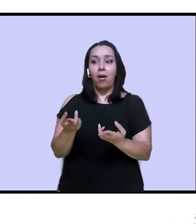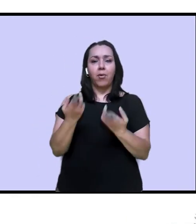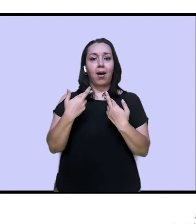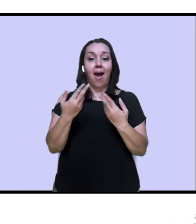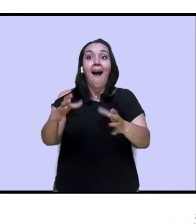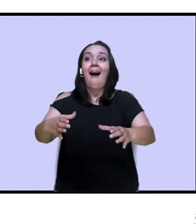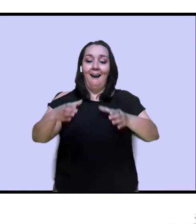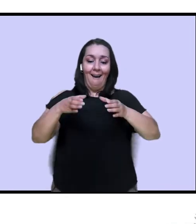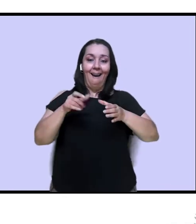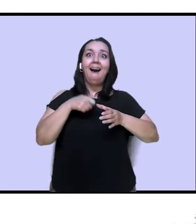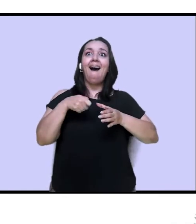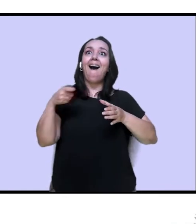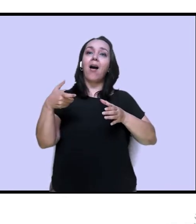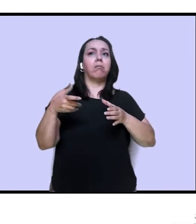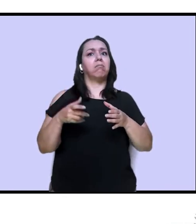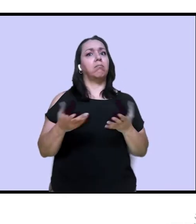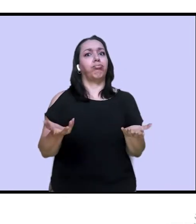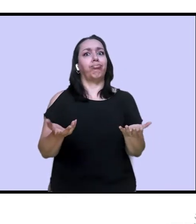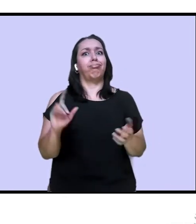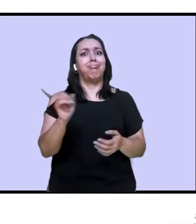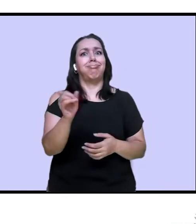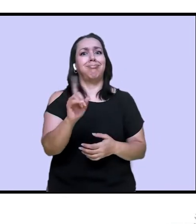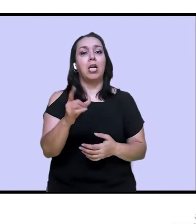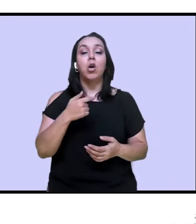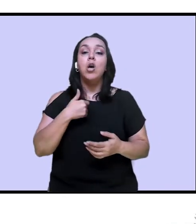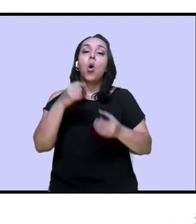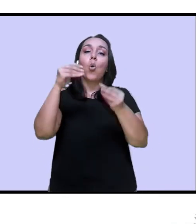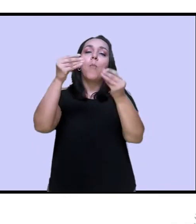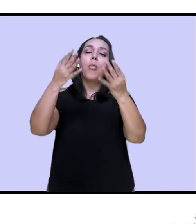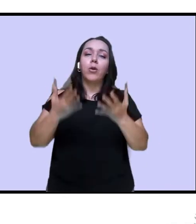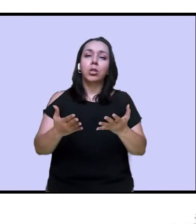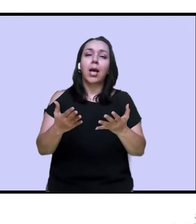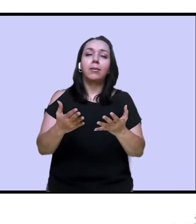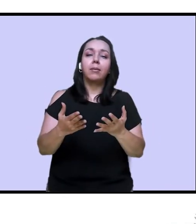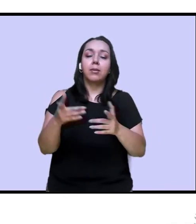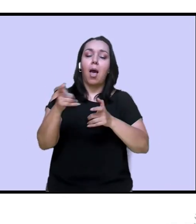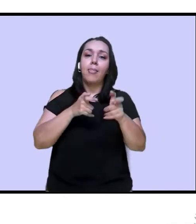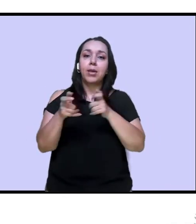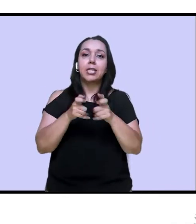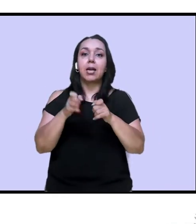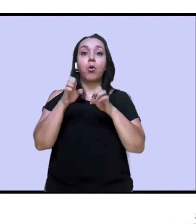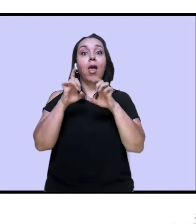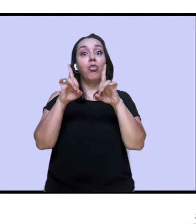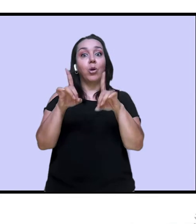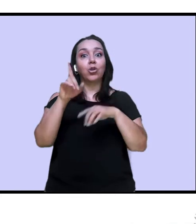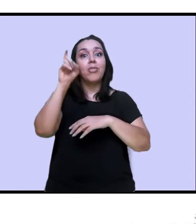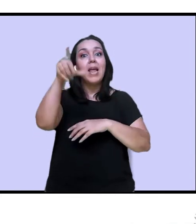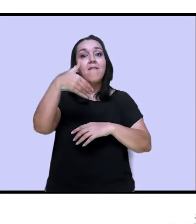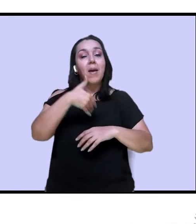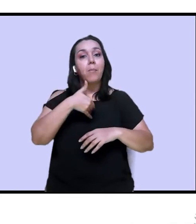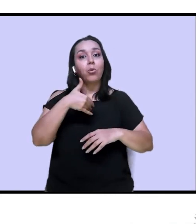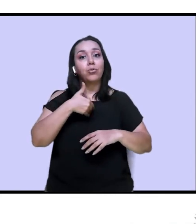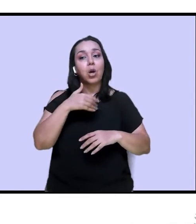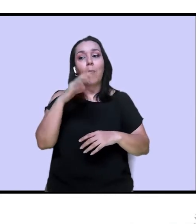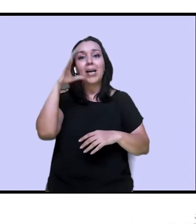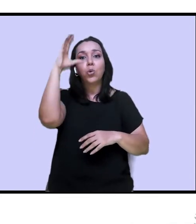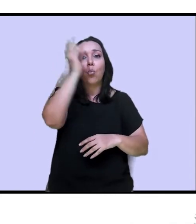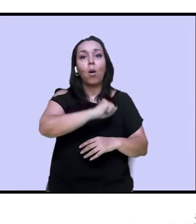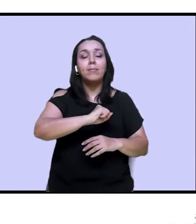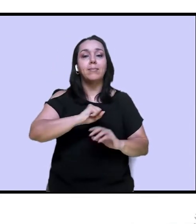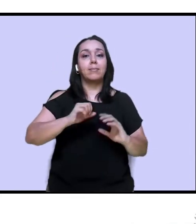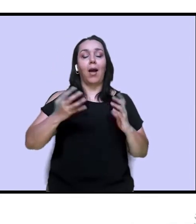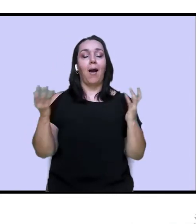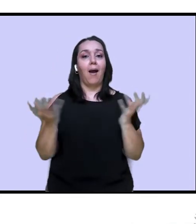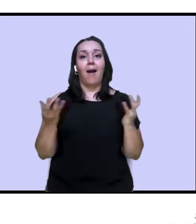a la suya. Entonces nosotros como docentes y como personas que administramos la educación, tenemos que tomar en